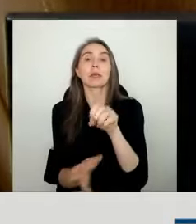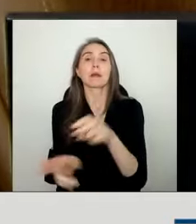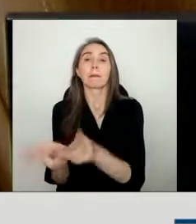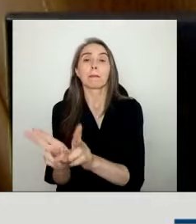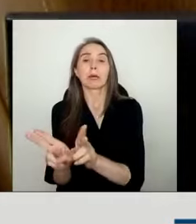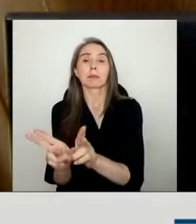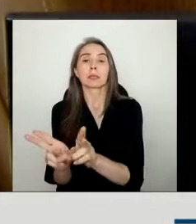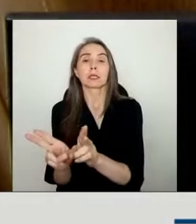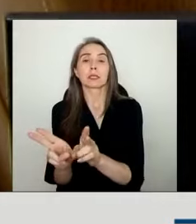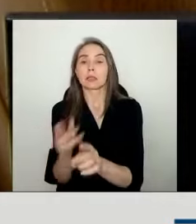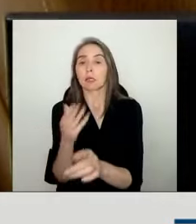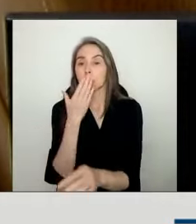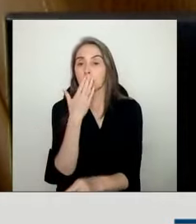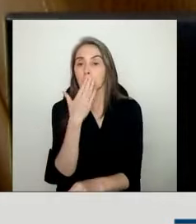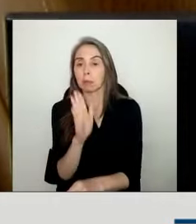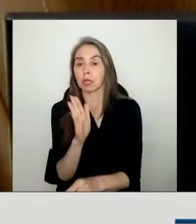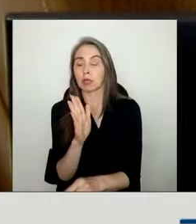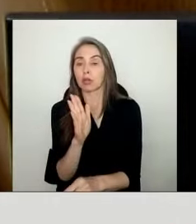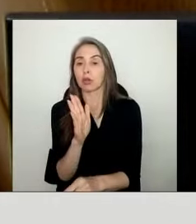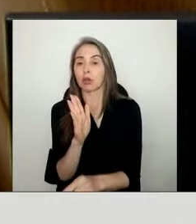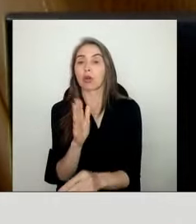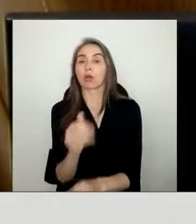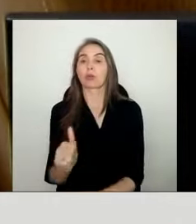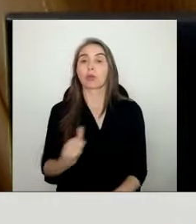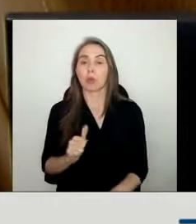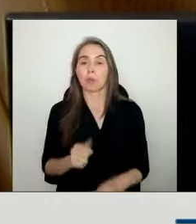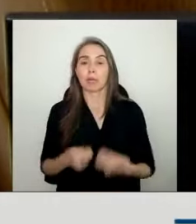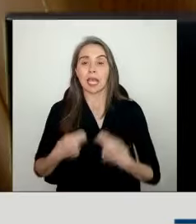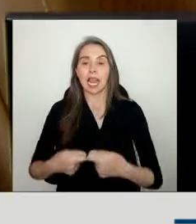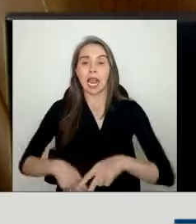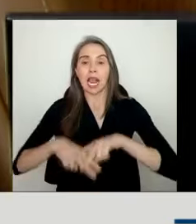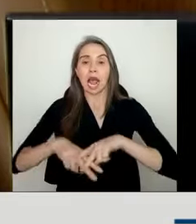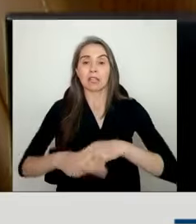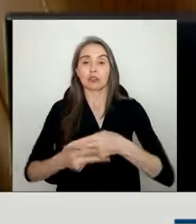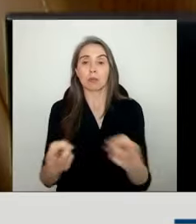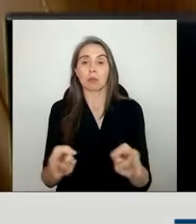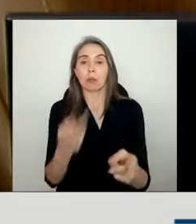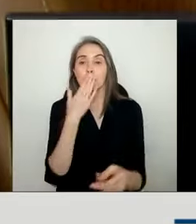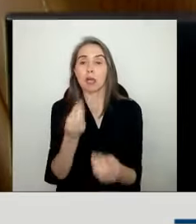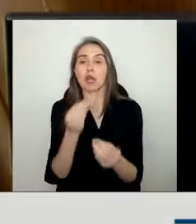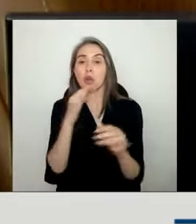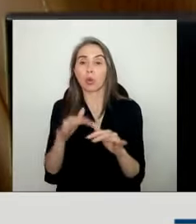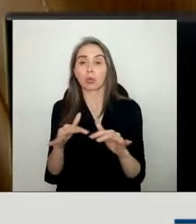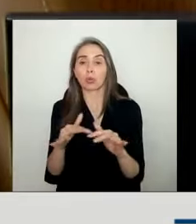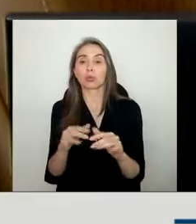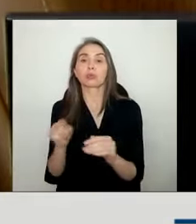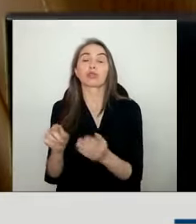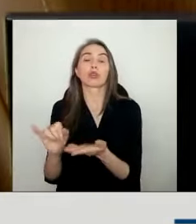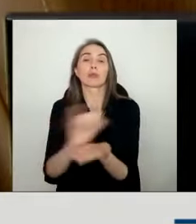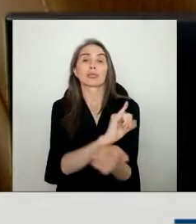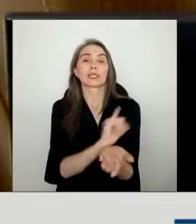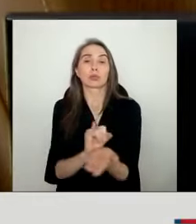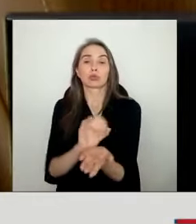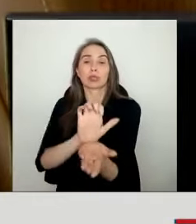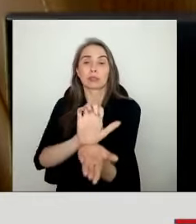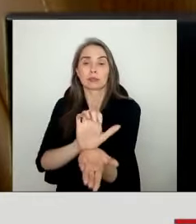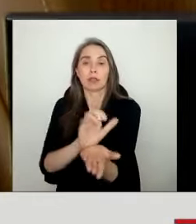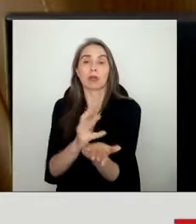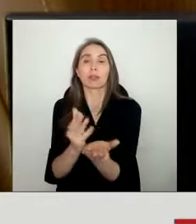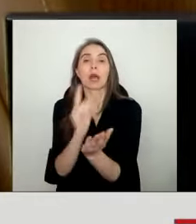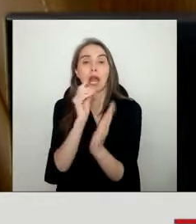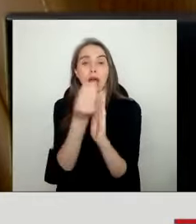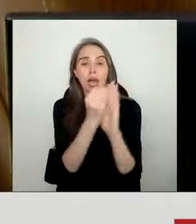la eh la ejecución del gasto público mejorar también la eficiencia de un aparato el estado tenemos que avanzar en ideas como